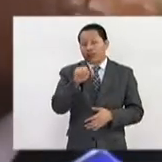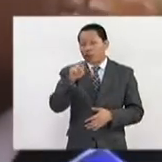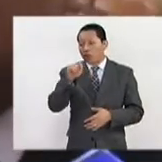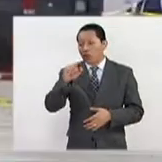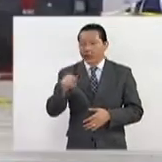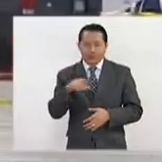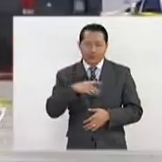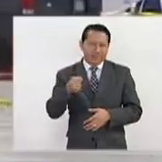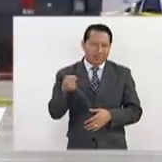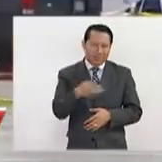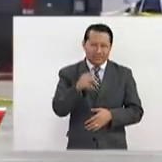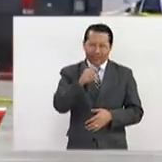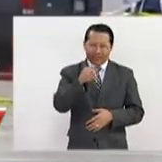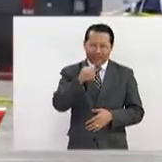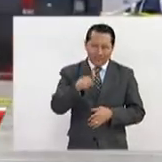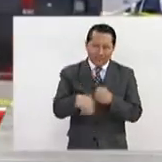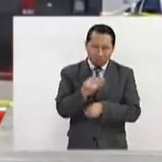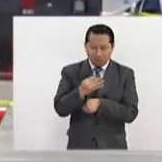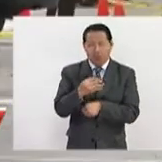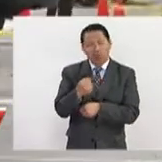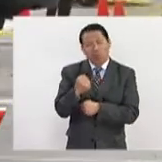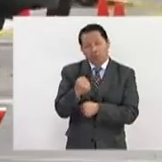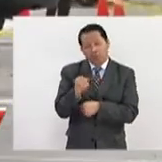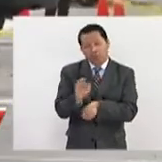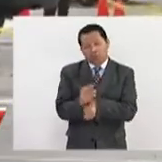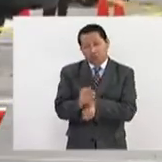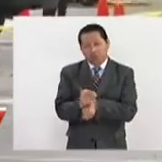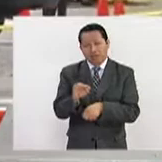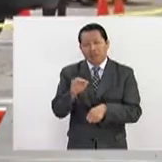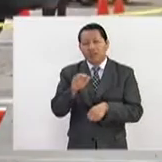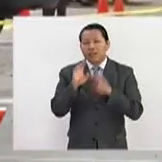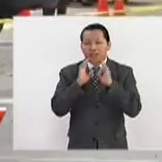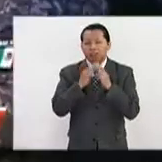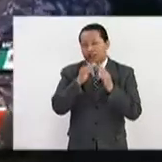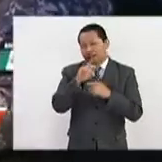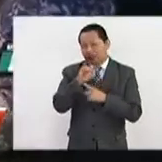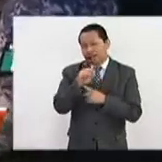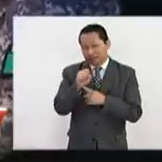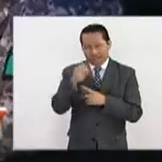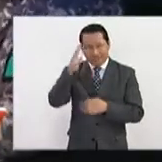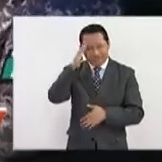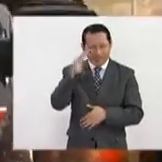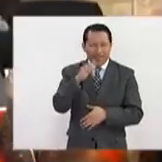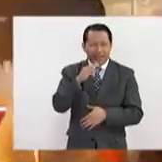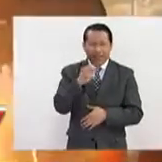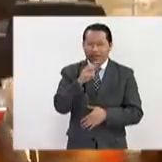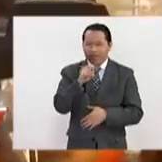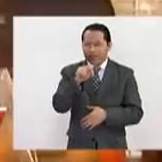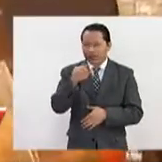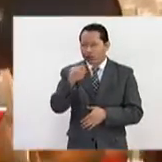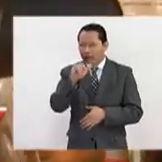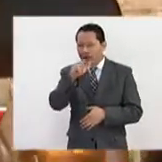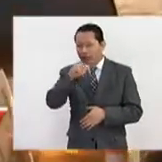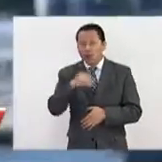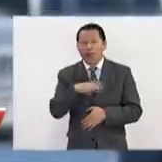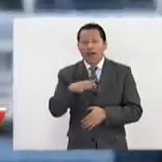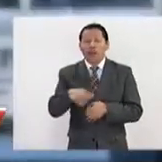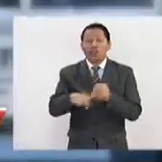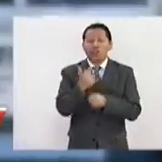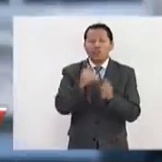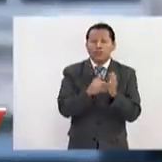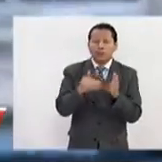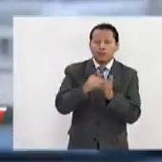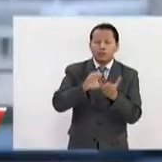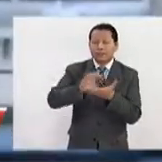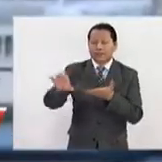el Z-14, considerado el brazo derecho del líder de los Zetas, Heriberto Lascano, quien dijo haber entregado $12 millones al empresario